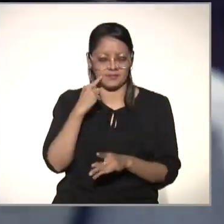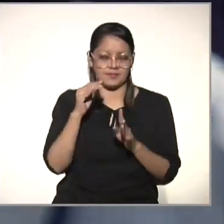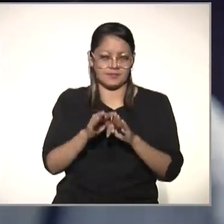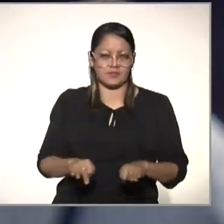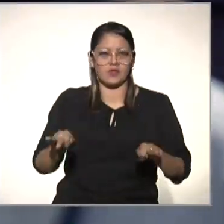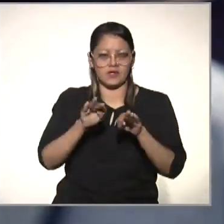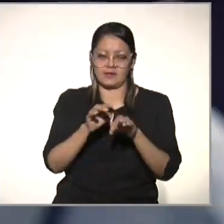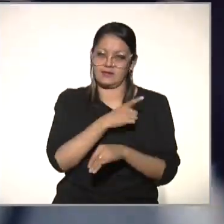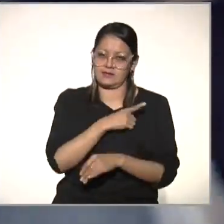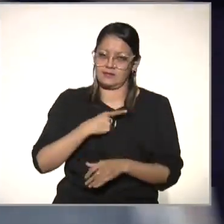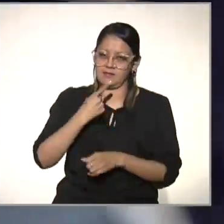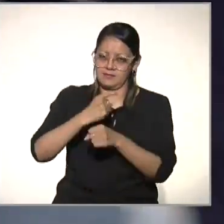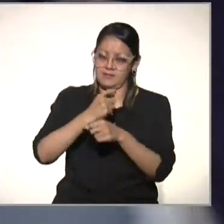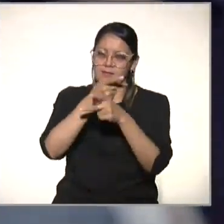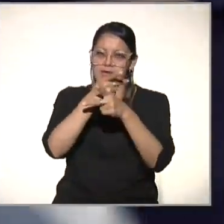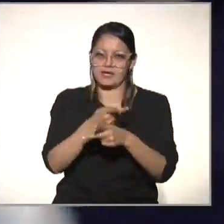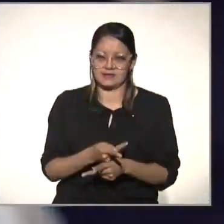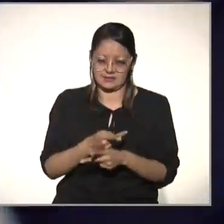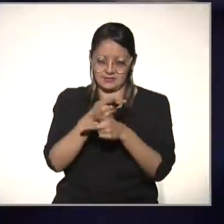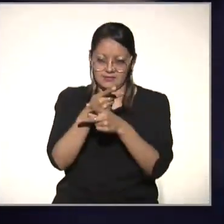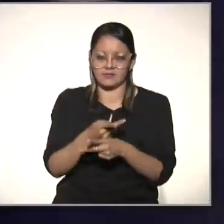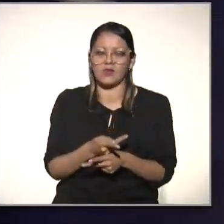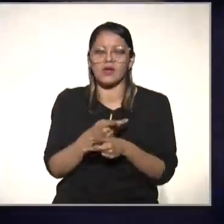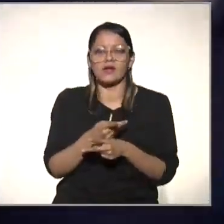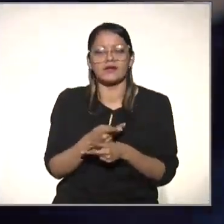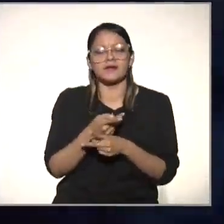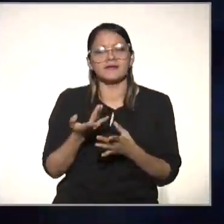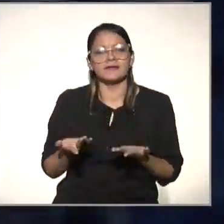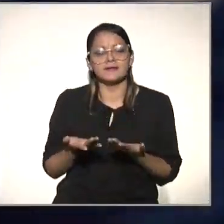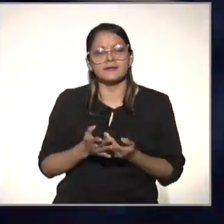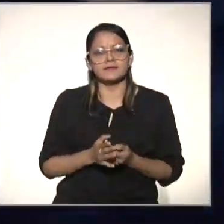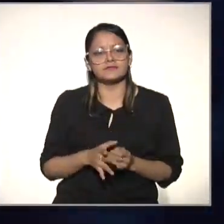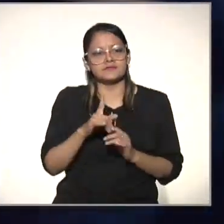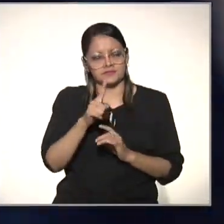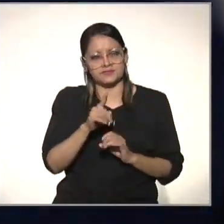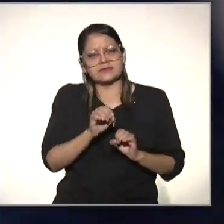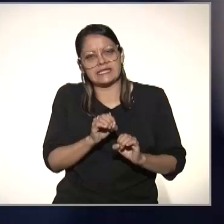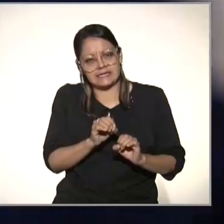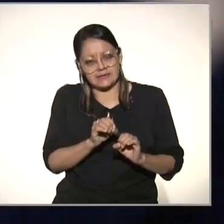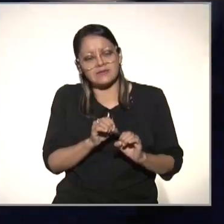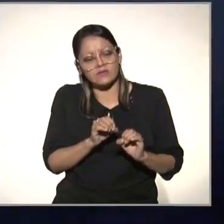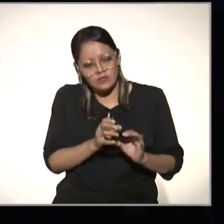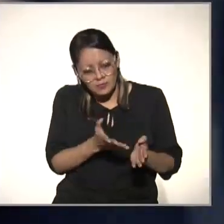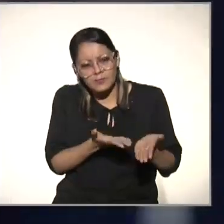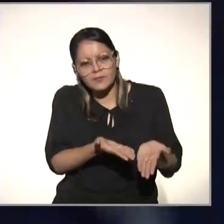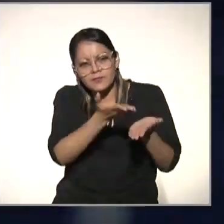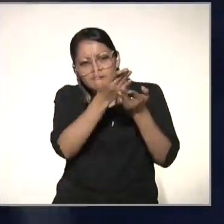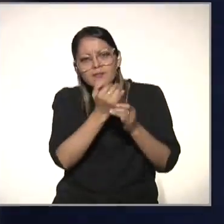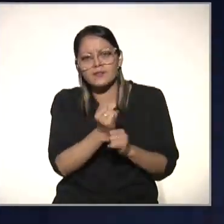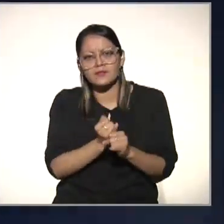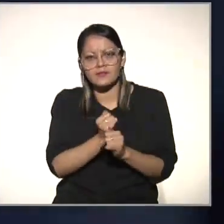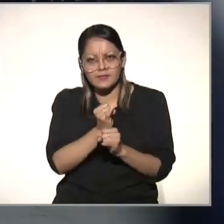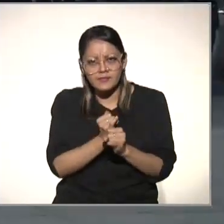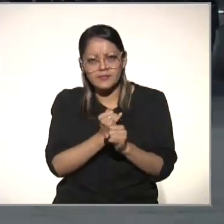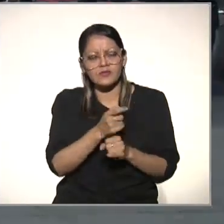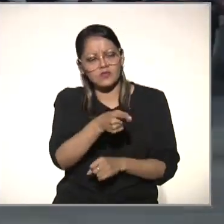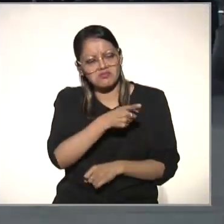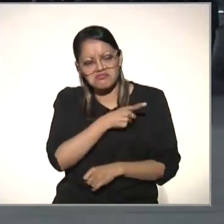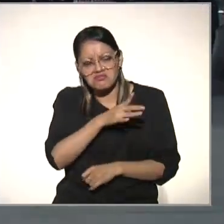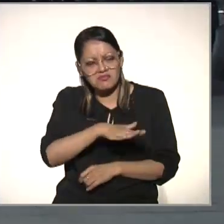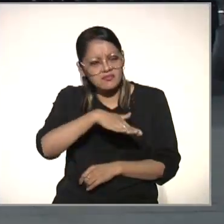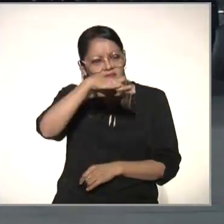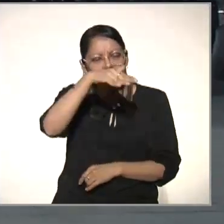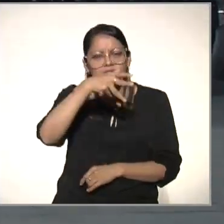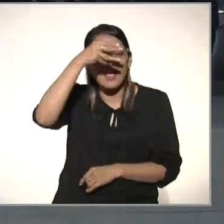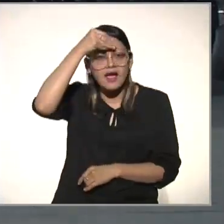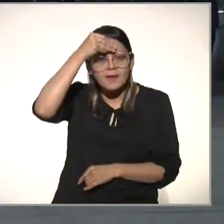tener paciencia, dejarlos y dejarles investigar, crecer,